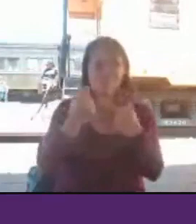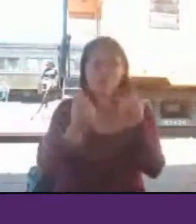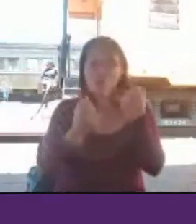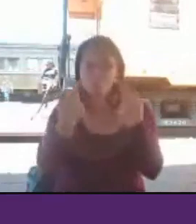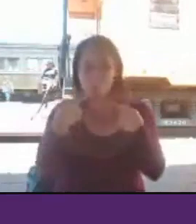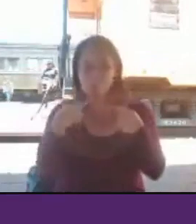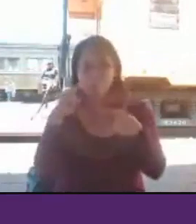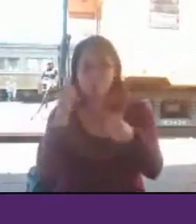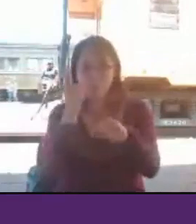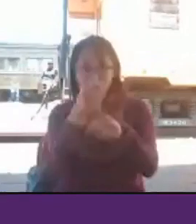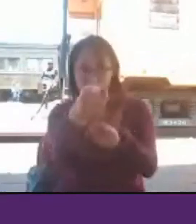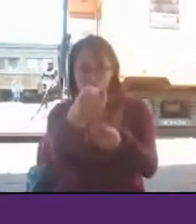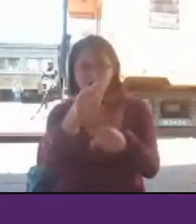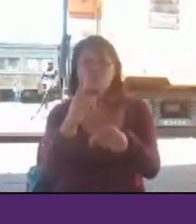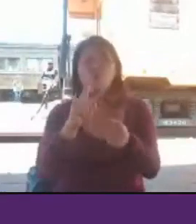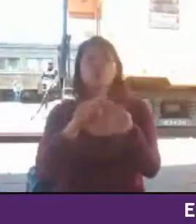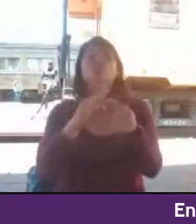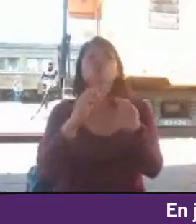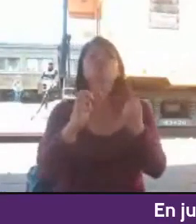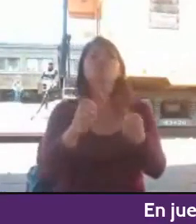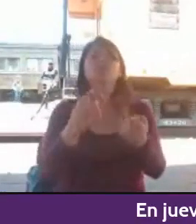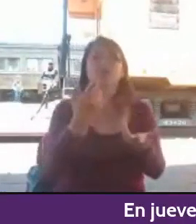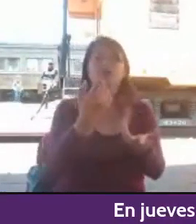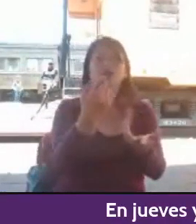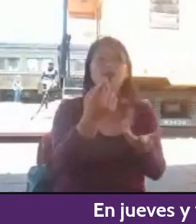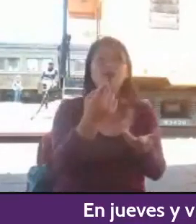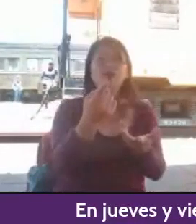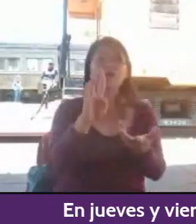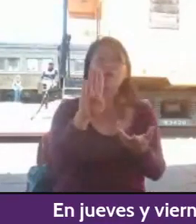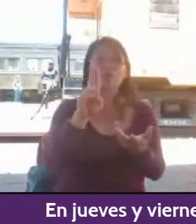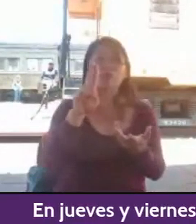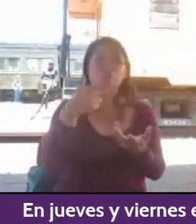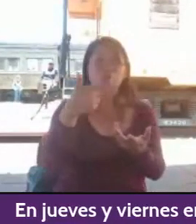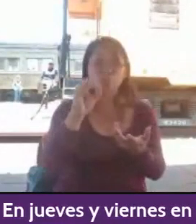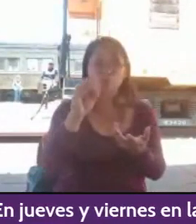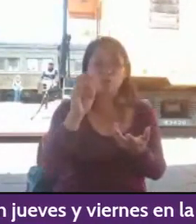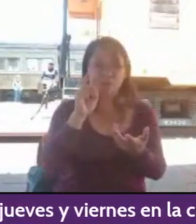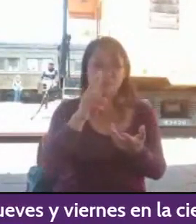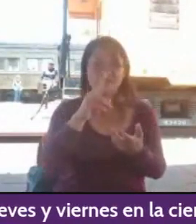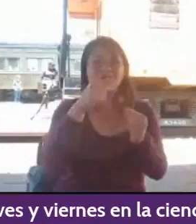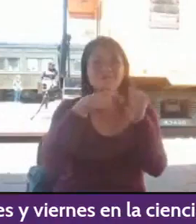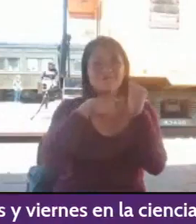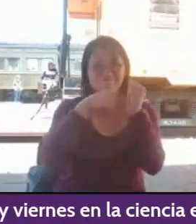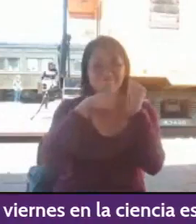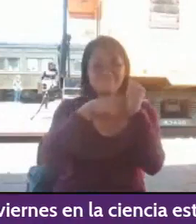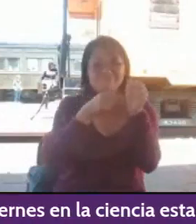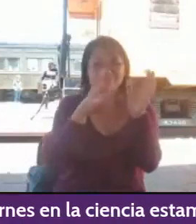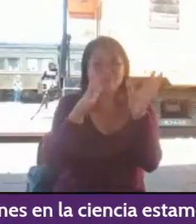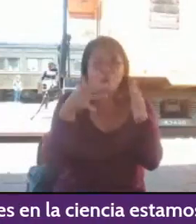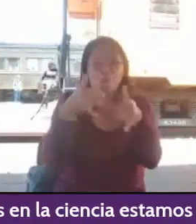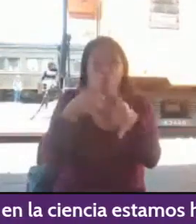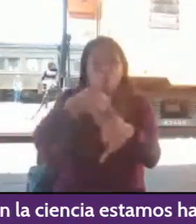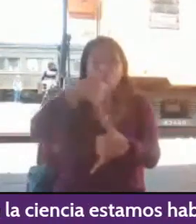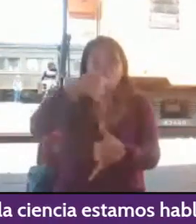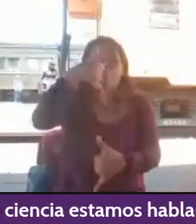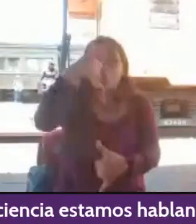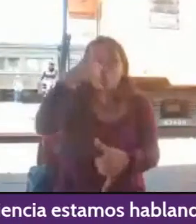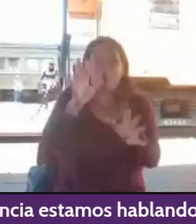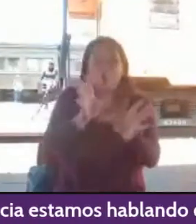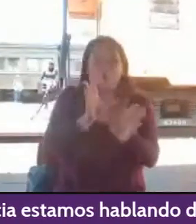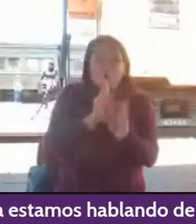el búho? ¿Sí? Ok. Eso es un búho escondido, y si se fijan, además se hizo flaquito. Ahorita van a ver por qué. Otra